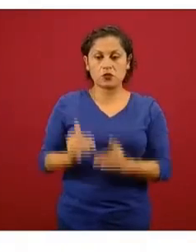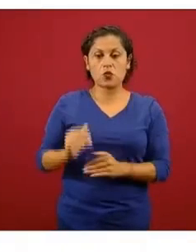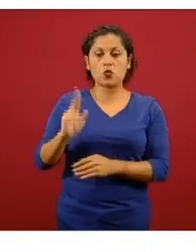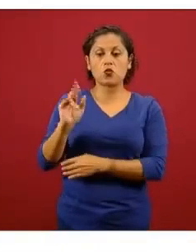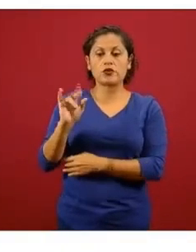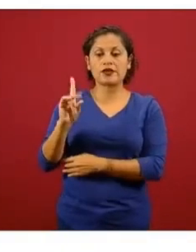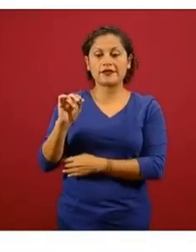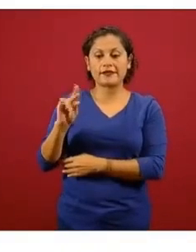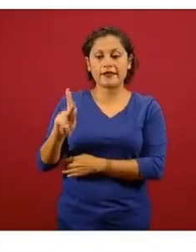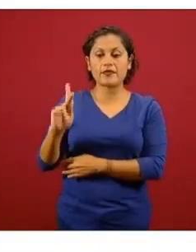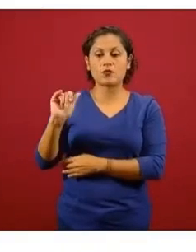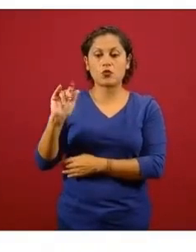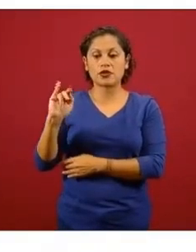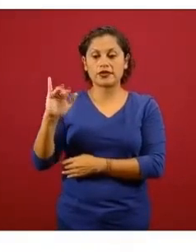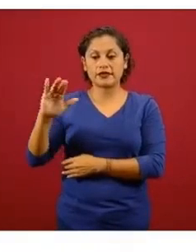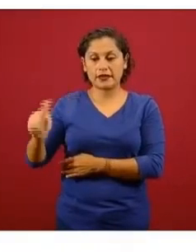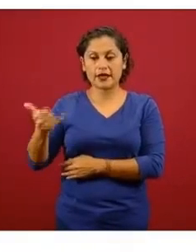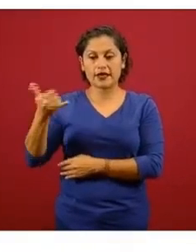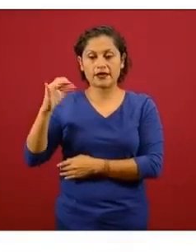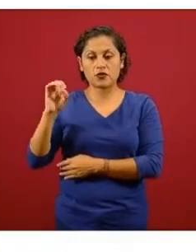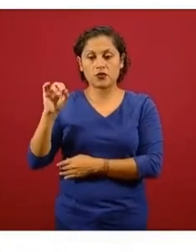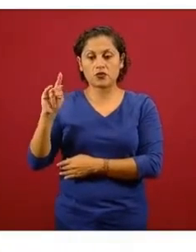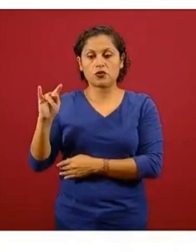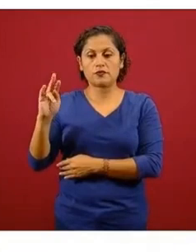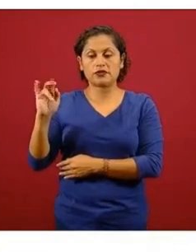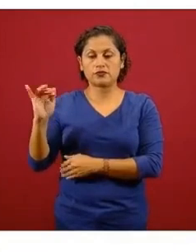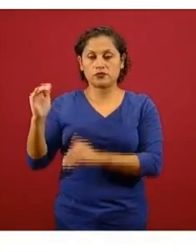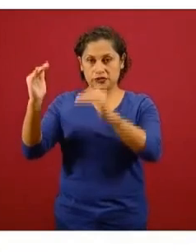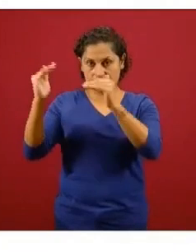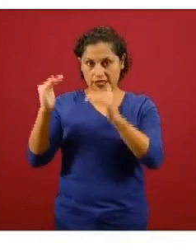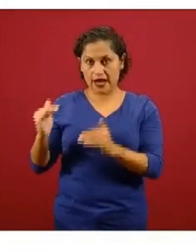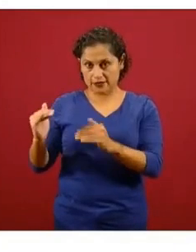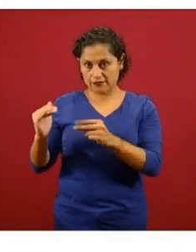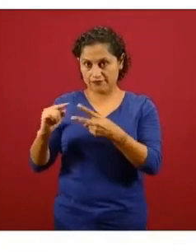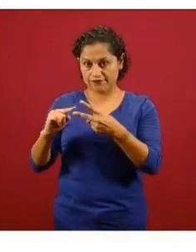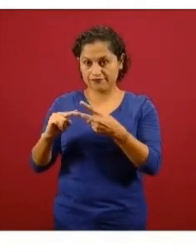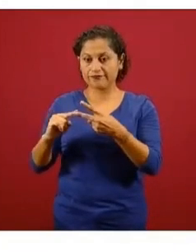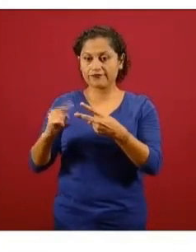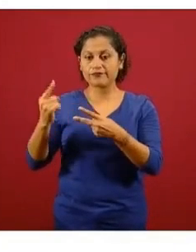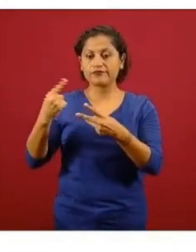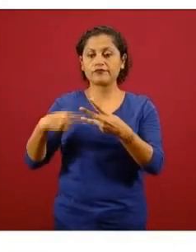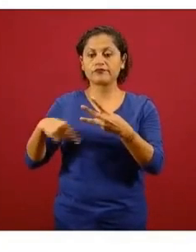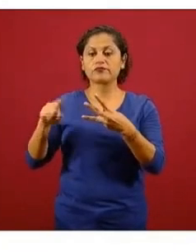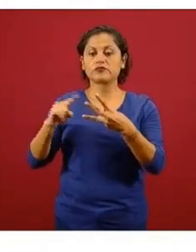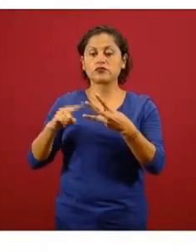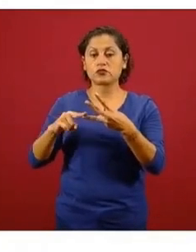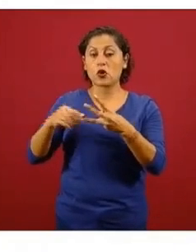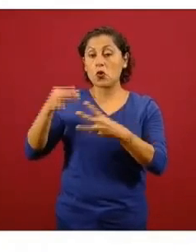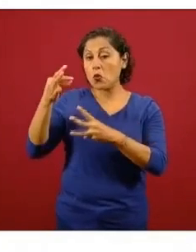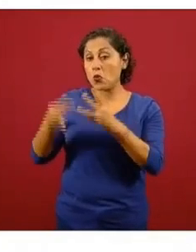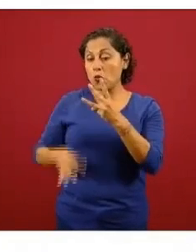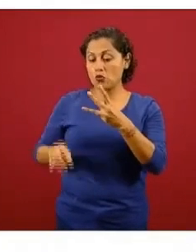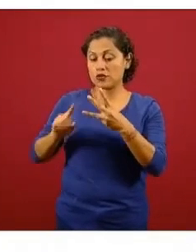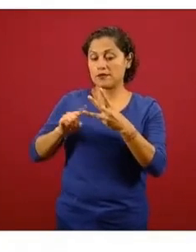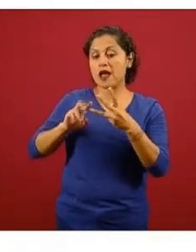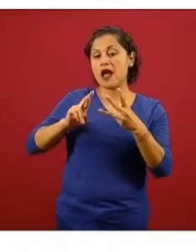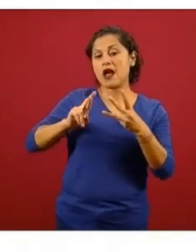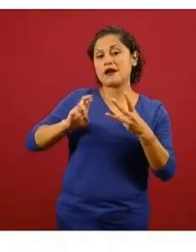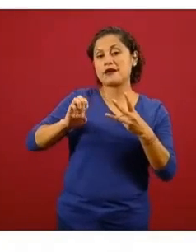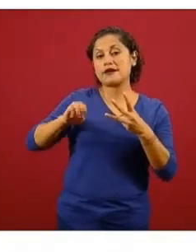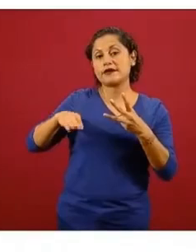Presupuestario, y el trámite o servicio es la única opción que empieza con la palabra reembolsos, es la que hay que